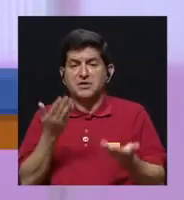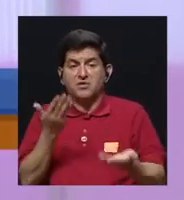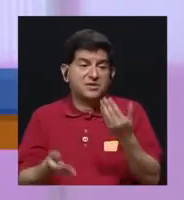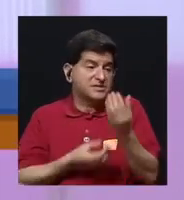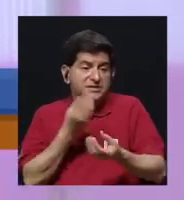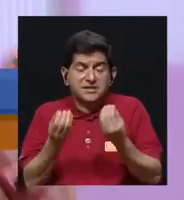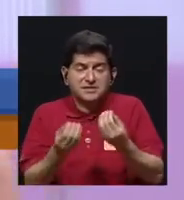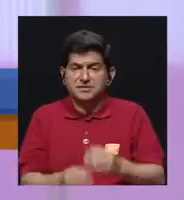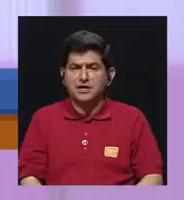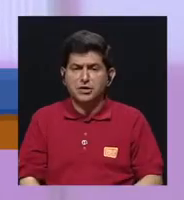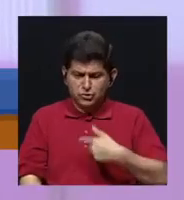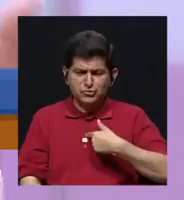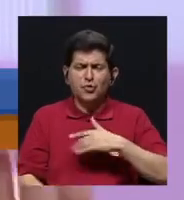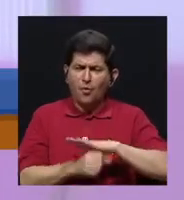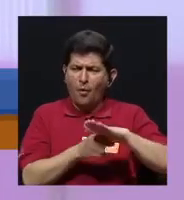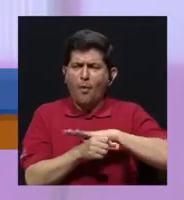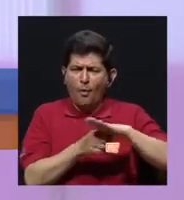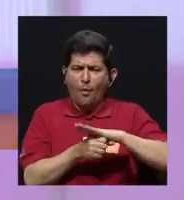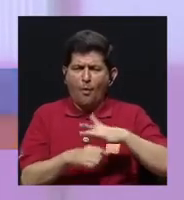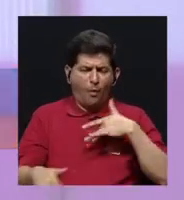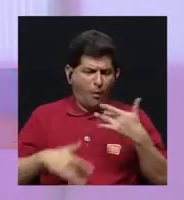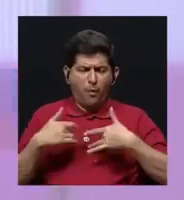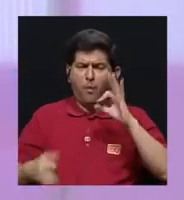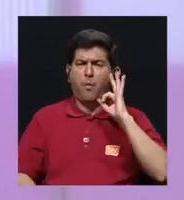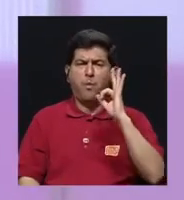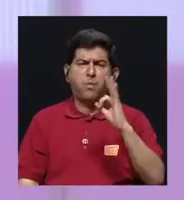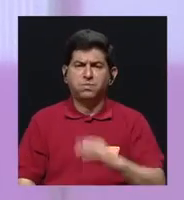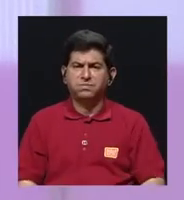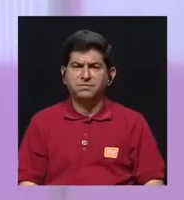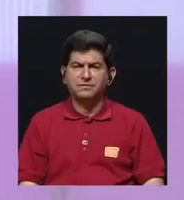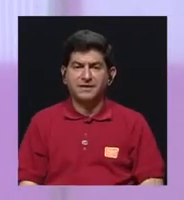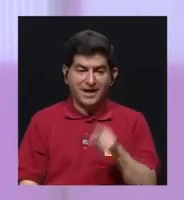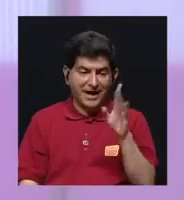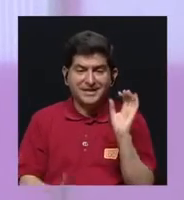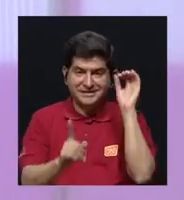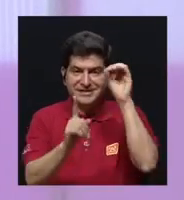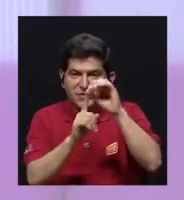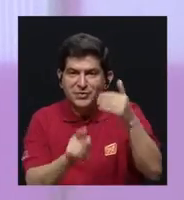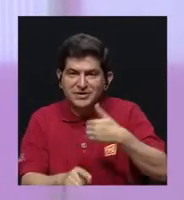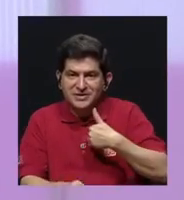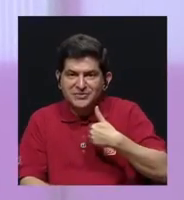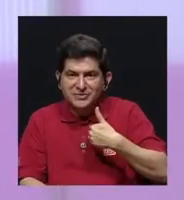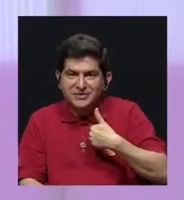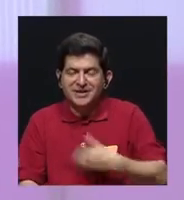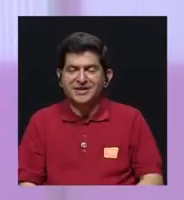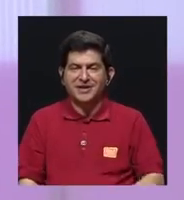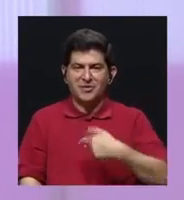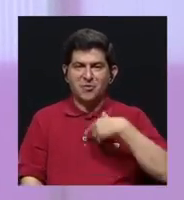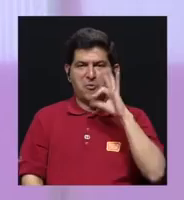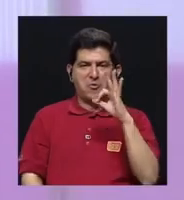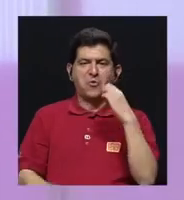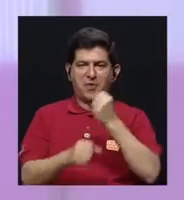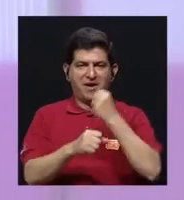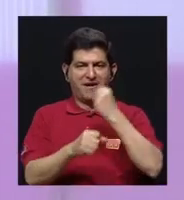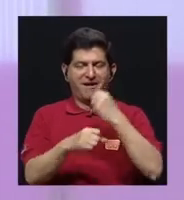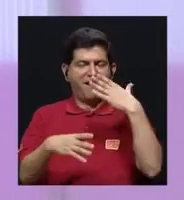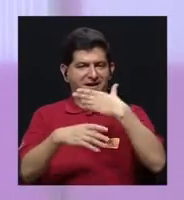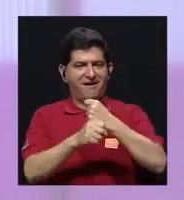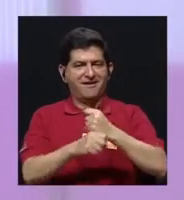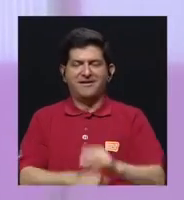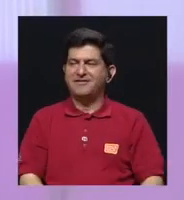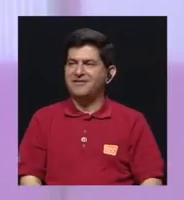quizá, me tenía ocupada, me sentía bien, porque eso es el objetivo, estar uno bien con lo que está haciendo,